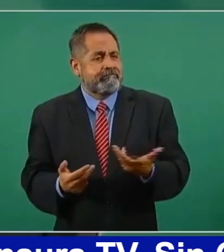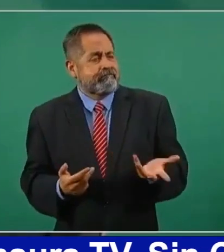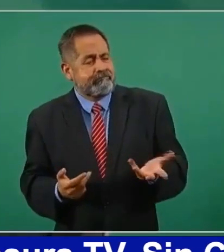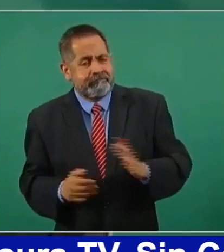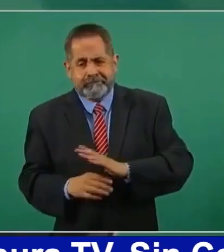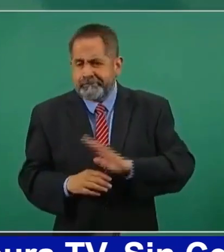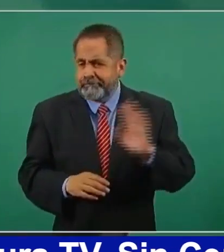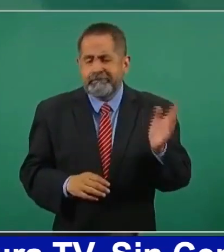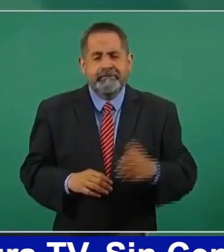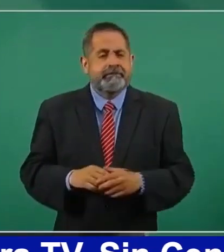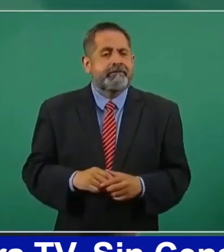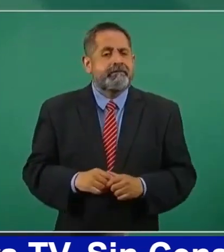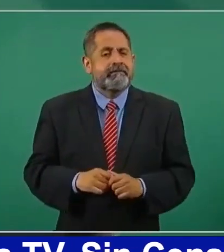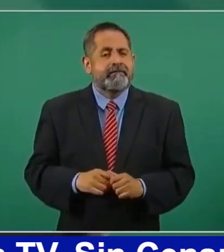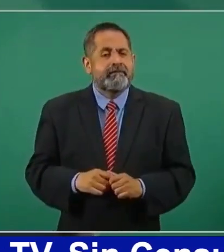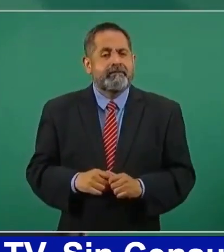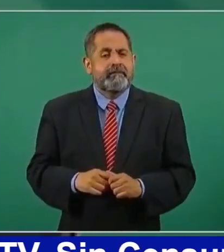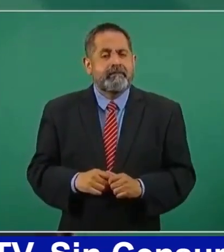Estaban